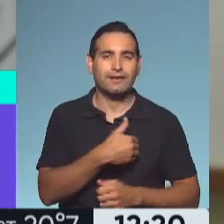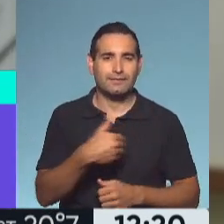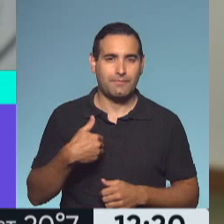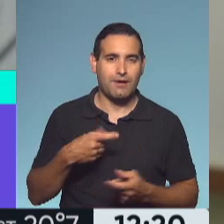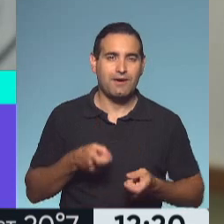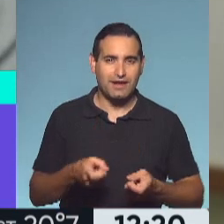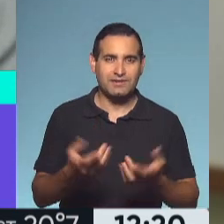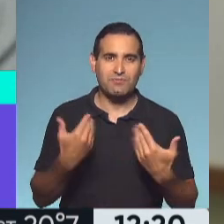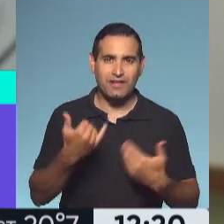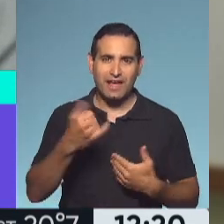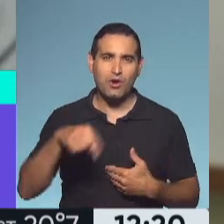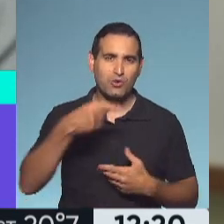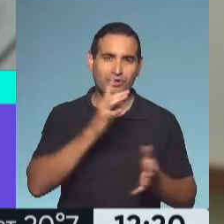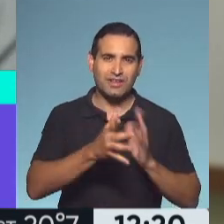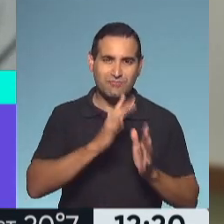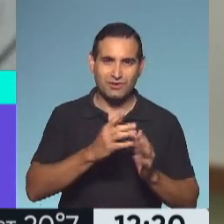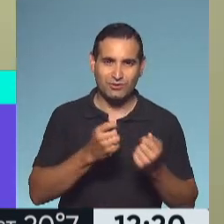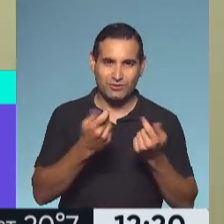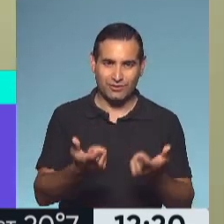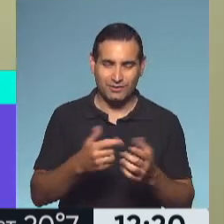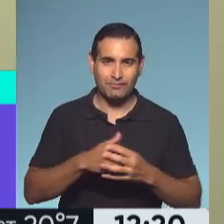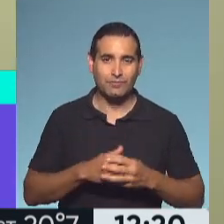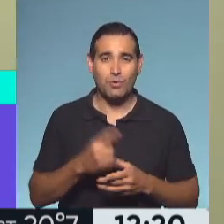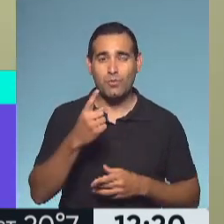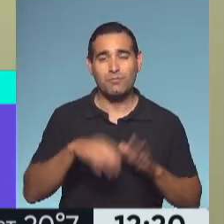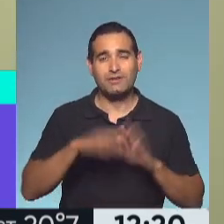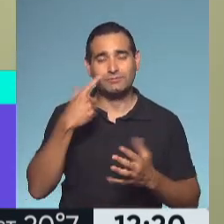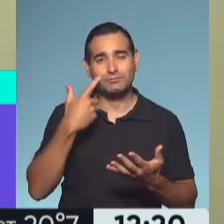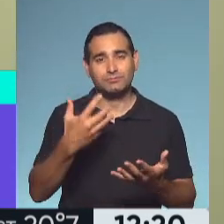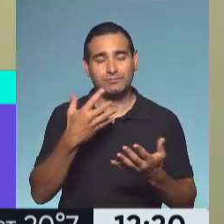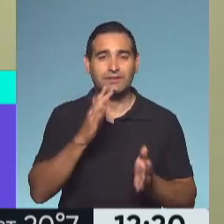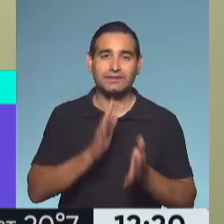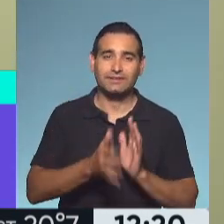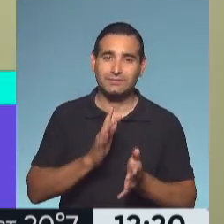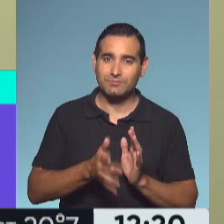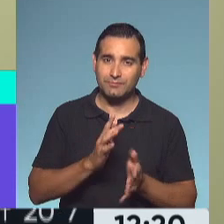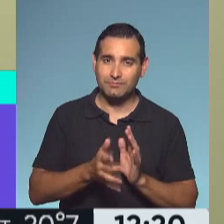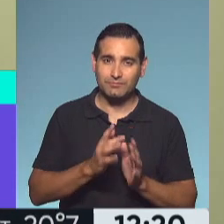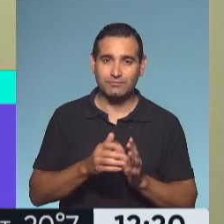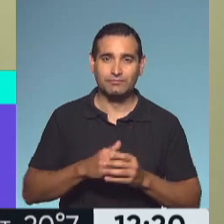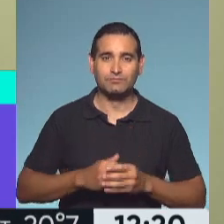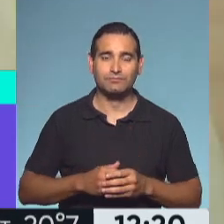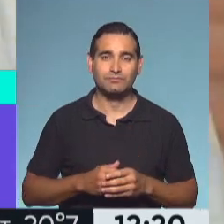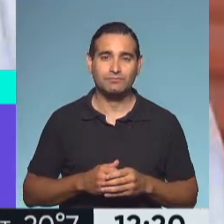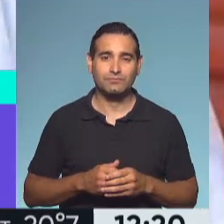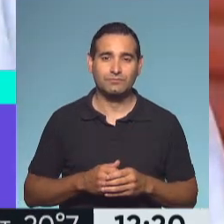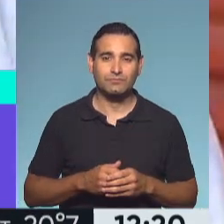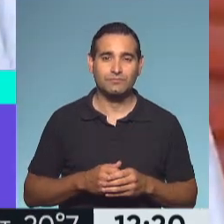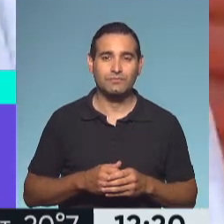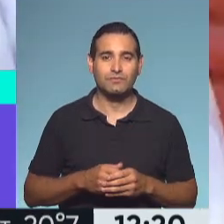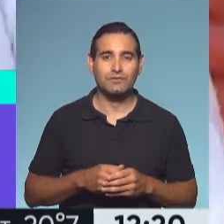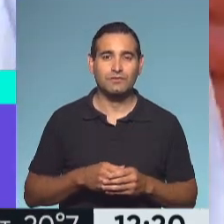beneficiar de tratamientos más específicos. Uno de los más reconocidos es el tratamiento con trastuzumab,